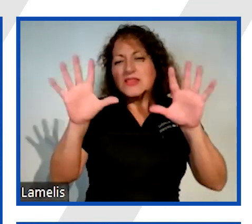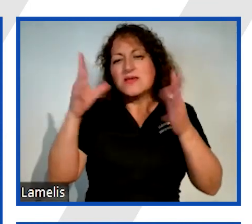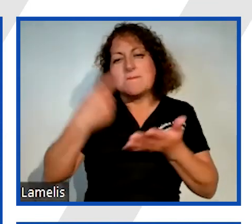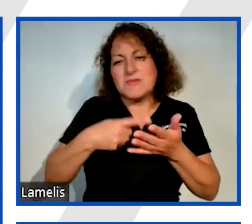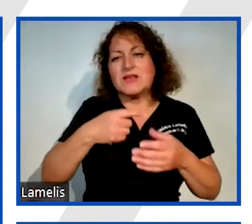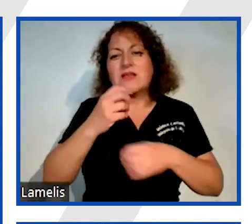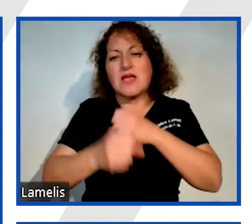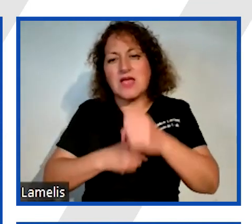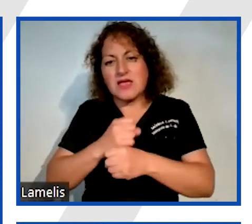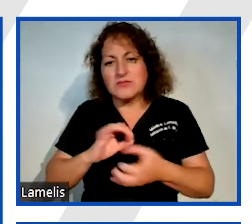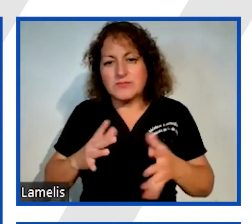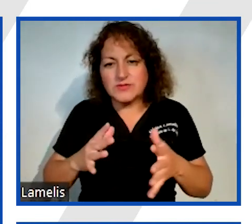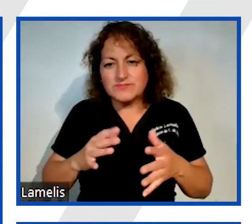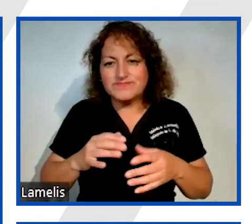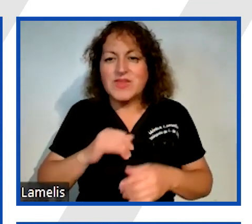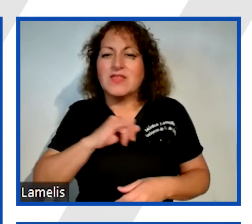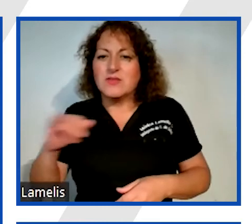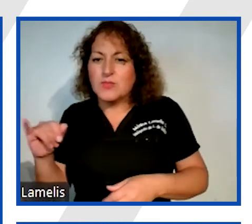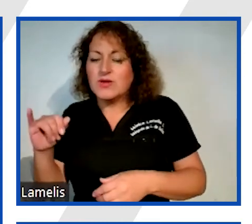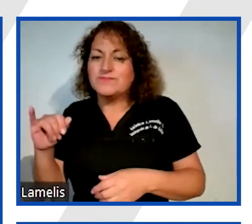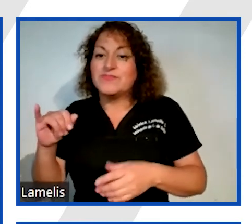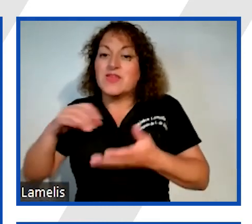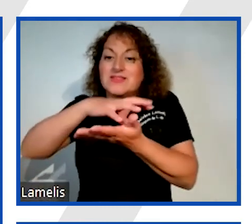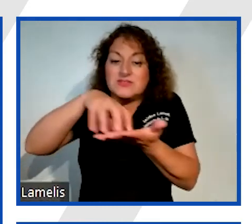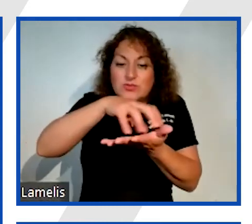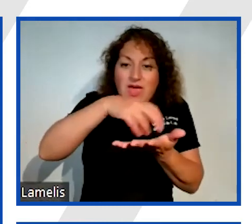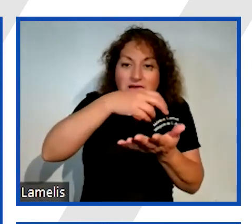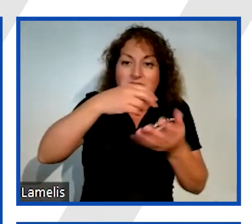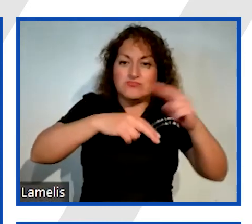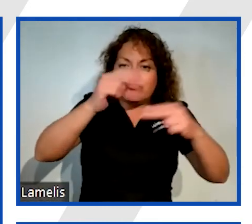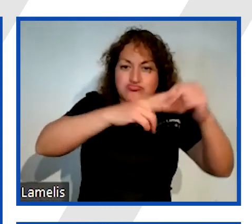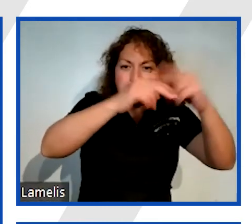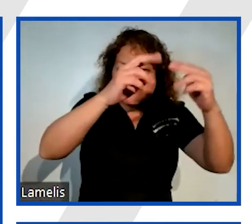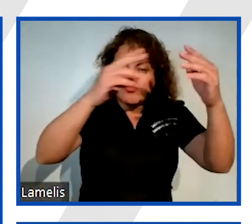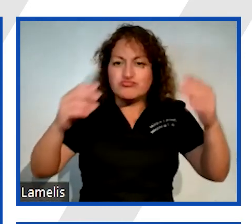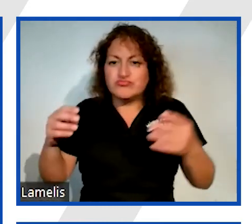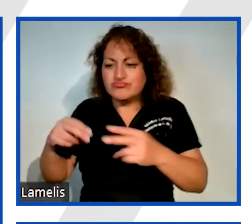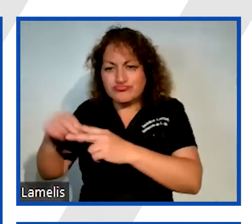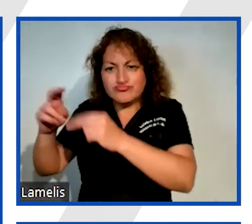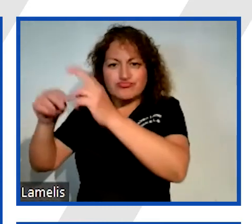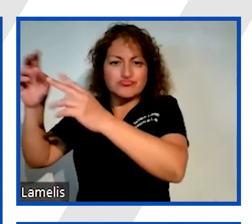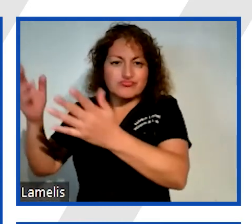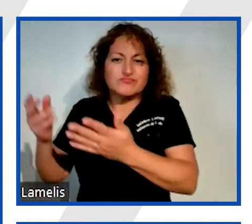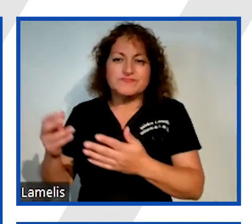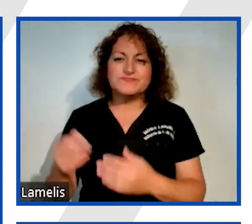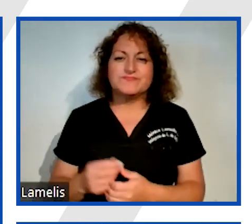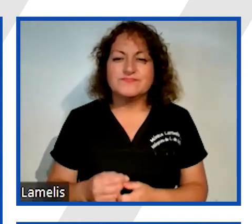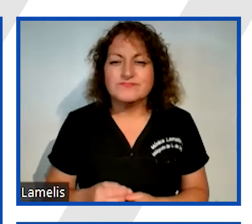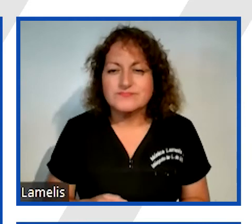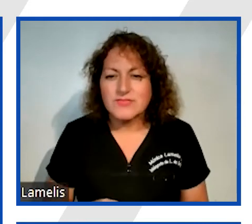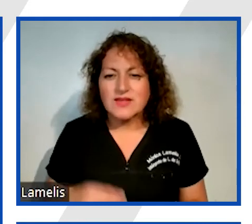tiempo fue la revolución urbana cuando lo malo empezamos hacer ciudades y hacer civilizaciones después de subir la de la revolución religiosa porque